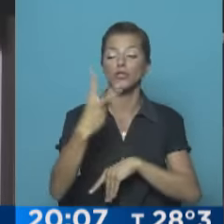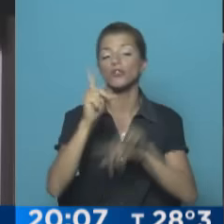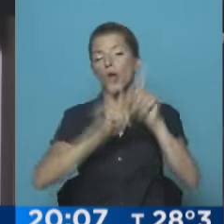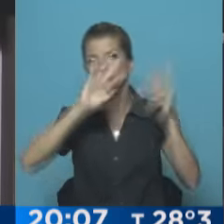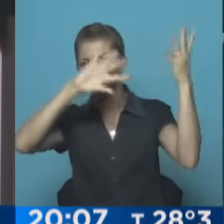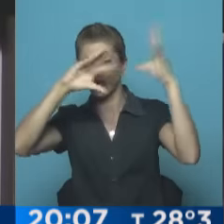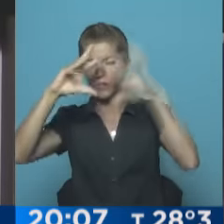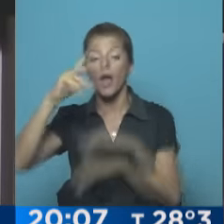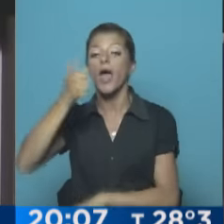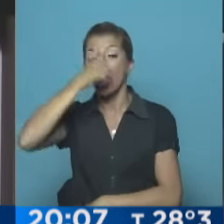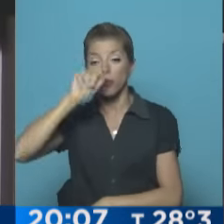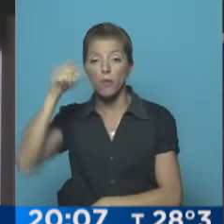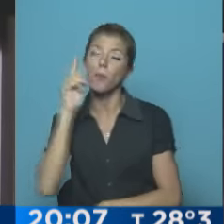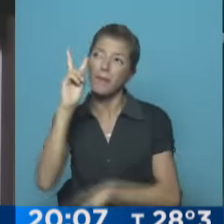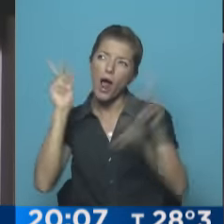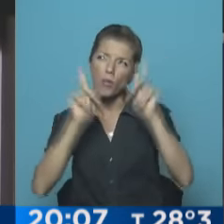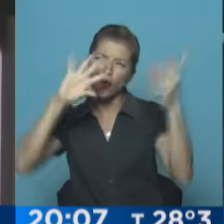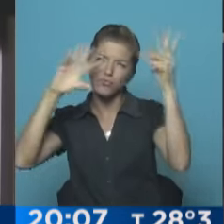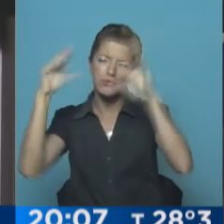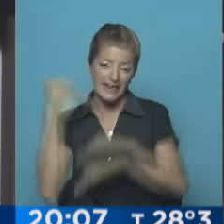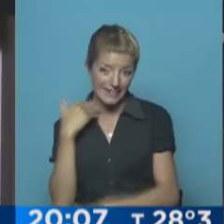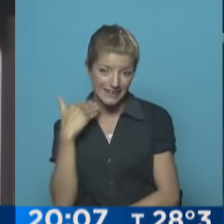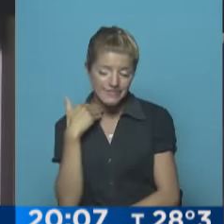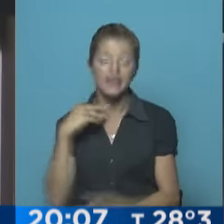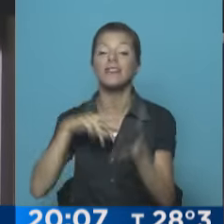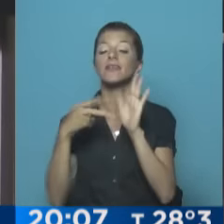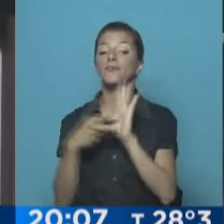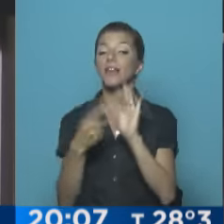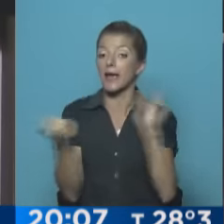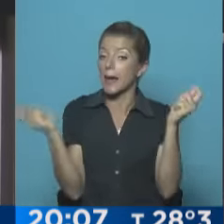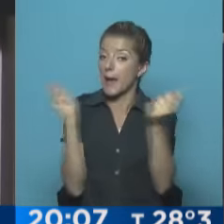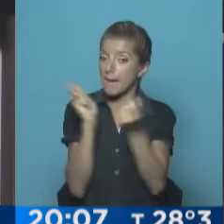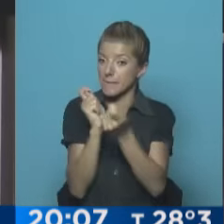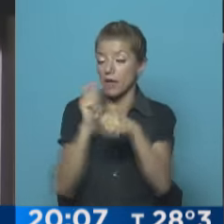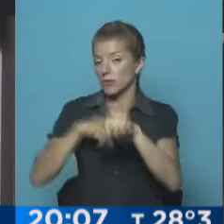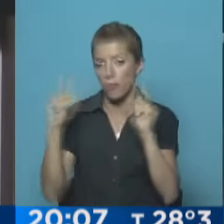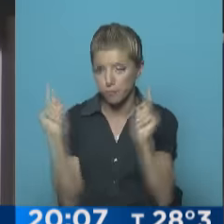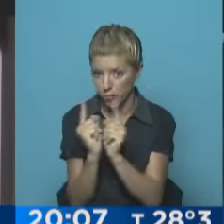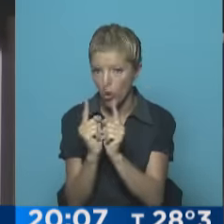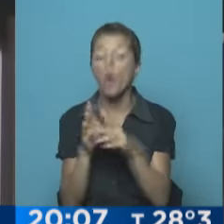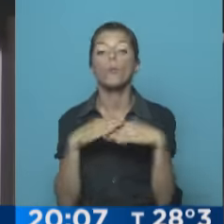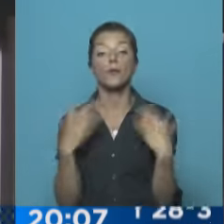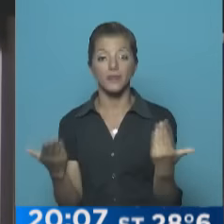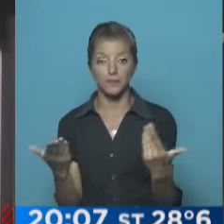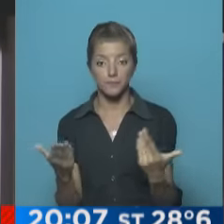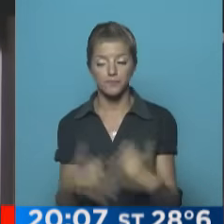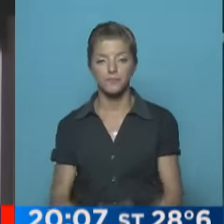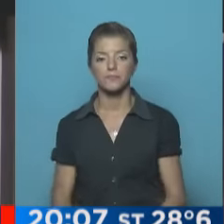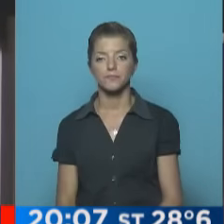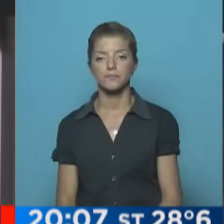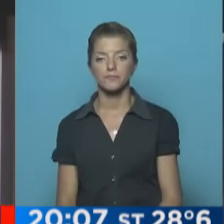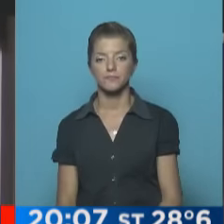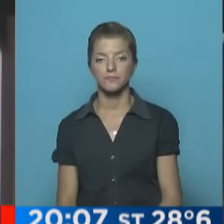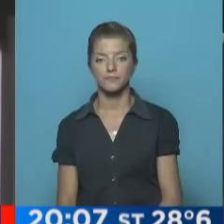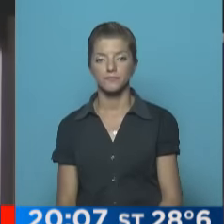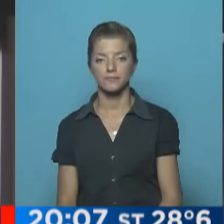domingo aparecen unas nubecitas grises, quiere decir que se inestabiliza el tiempo en un periodo muy corto, porque las lluvias se van a concentrar especialmente en el norte